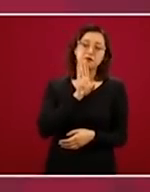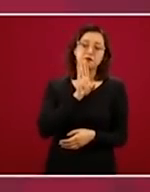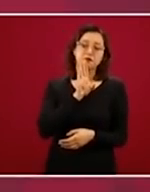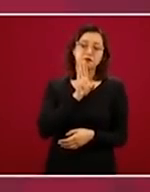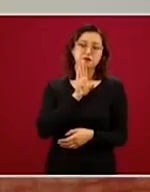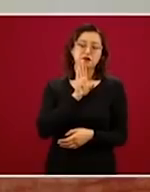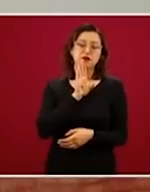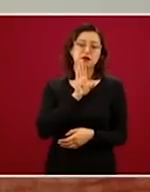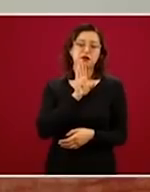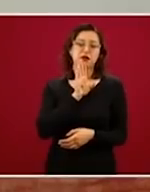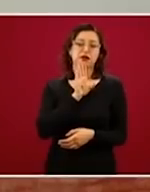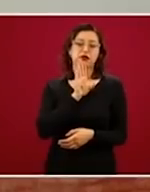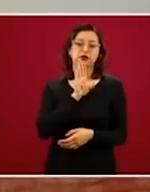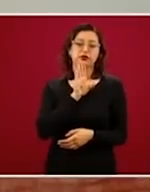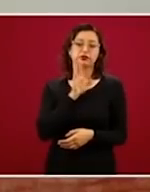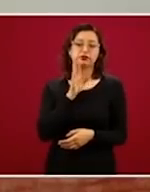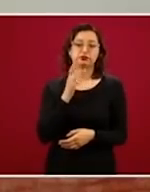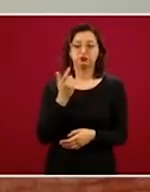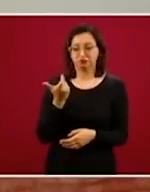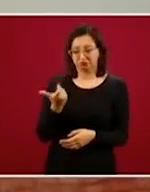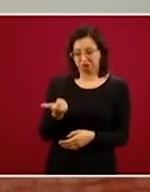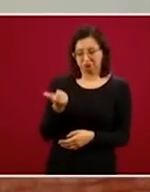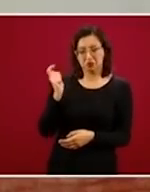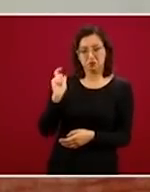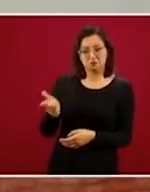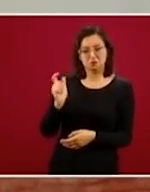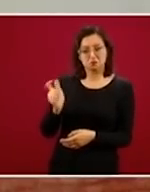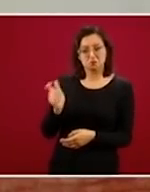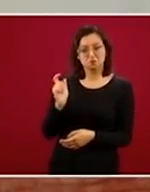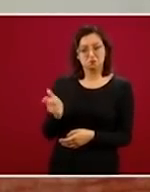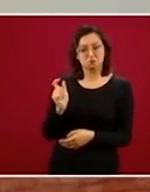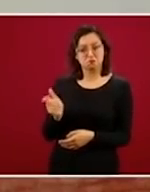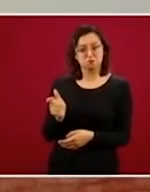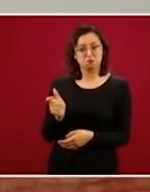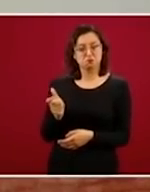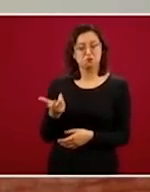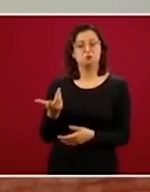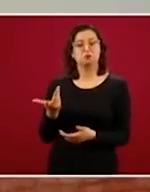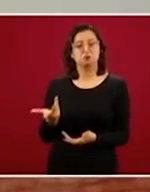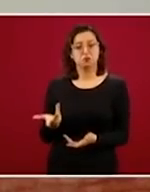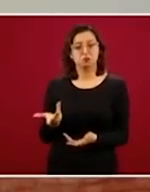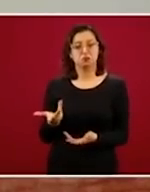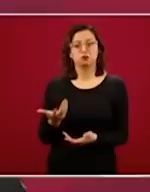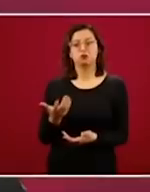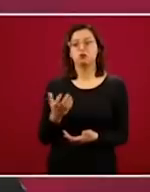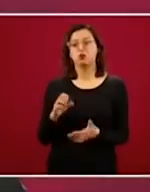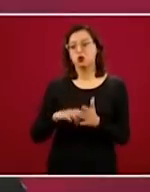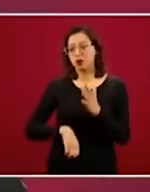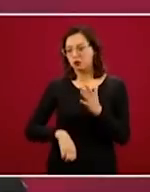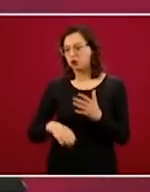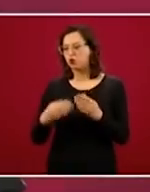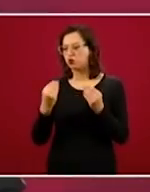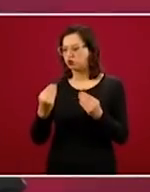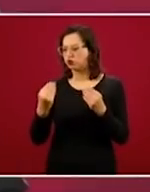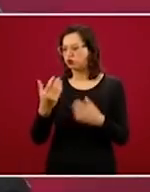tengan ingresos si se dedican al campo